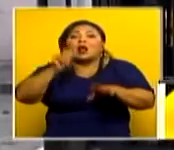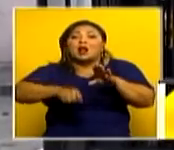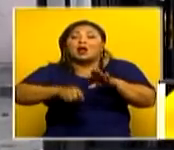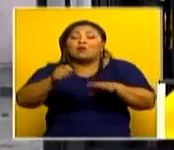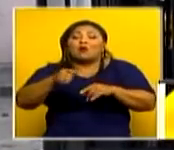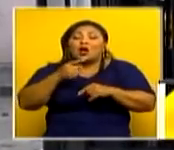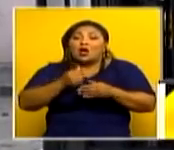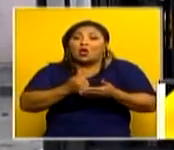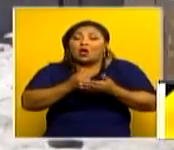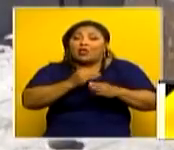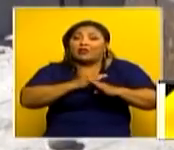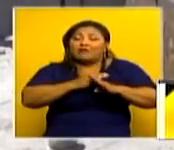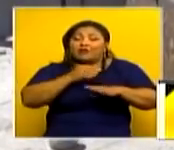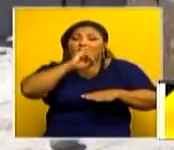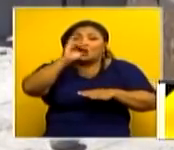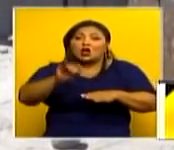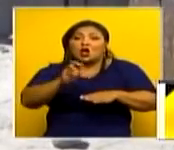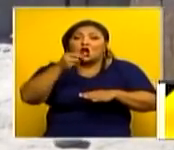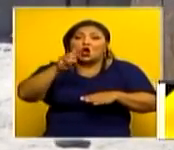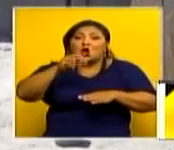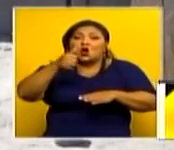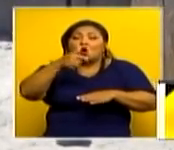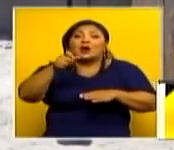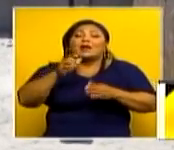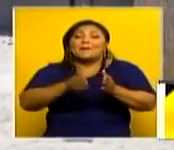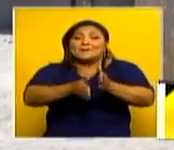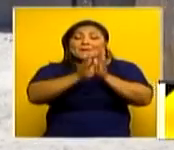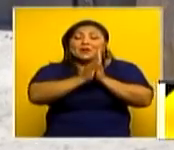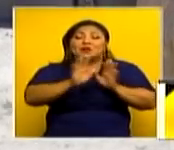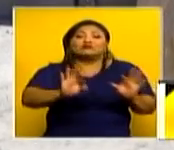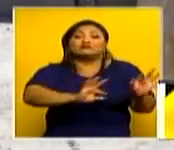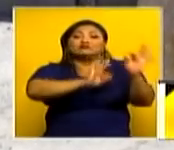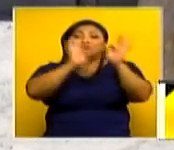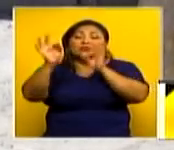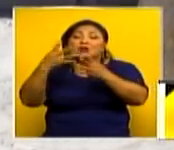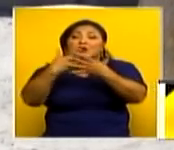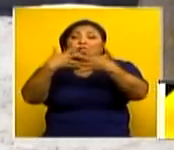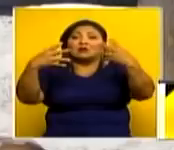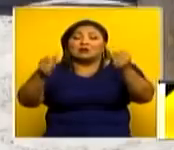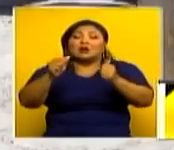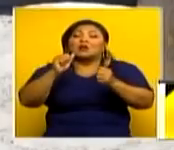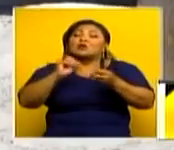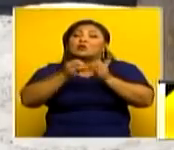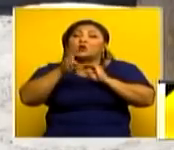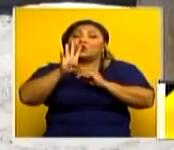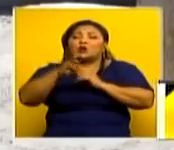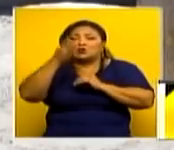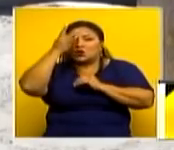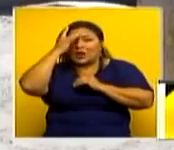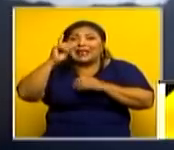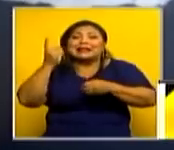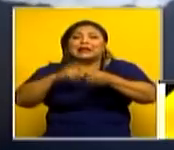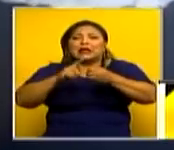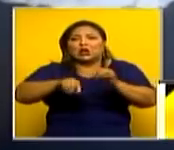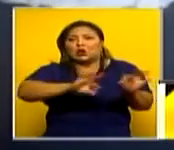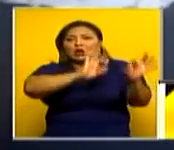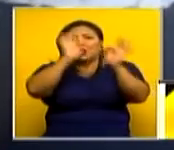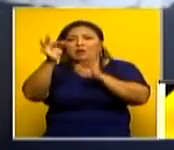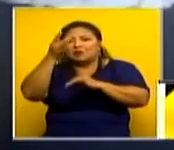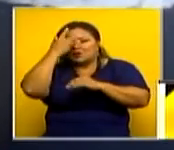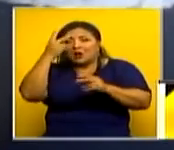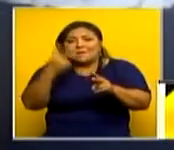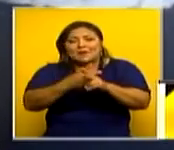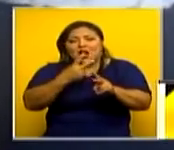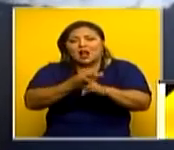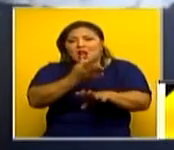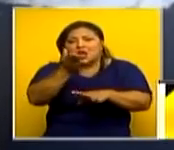de la libertad, Jorge Aguirre, pide que su defendido sea trasladado a la cárcel 4 en Quito, por el peligro que puede correr. Lo vamos a demostrar con la